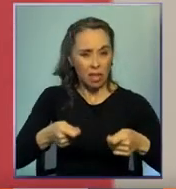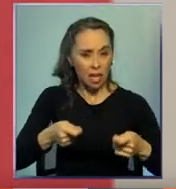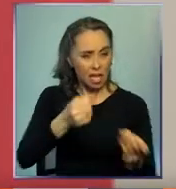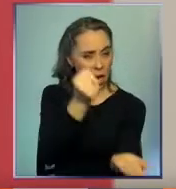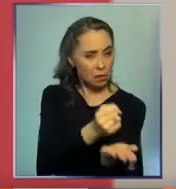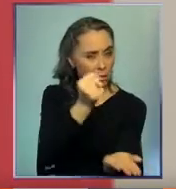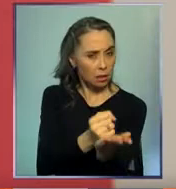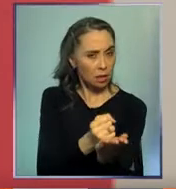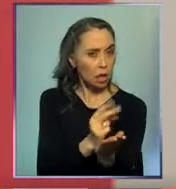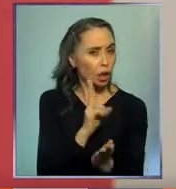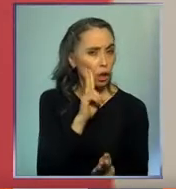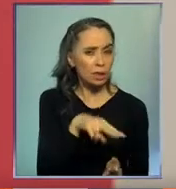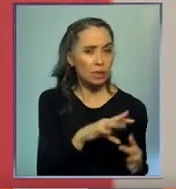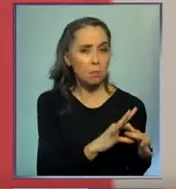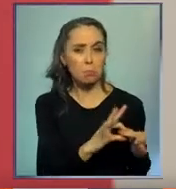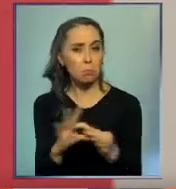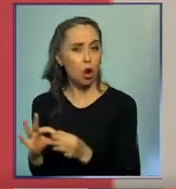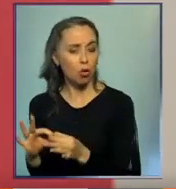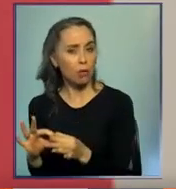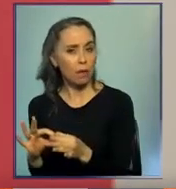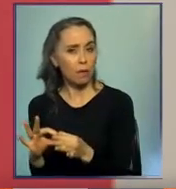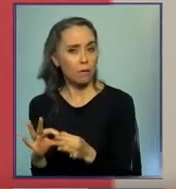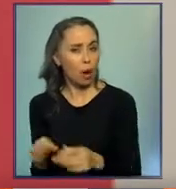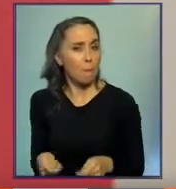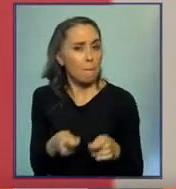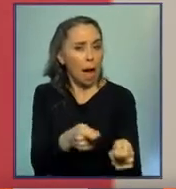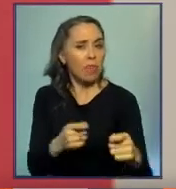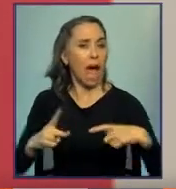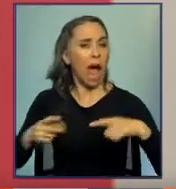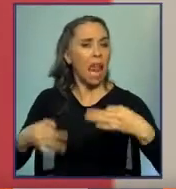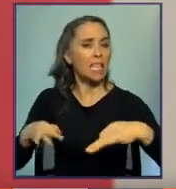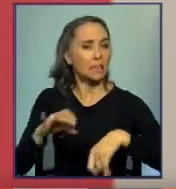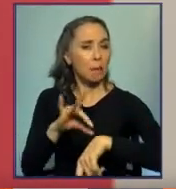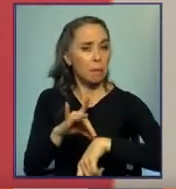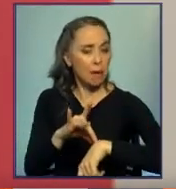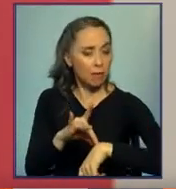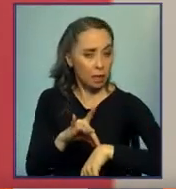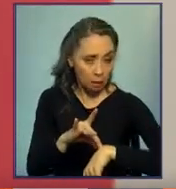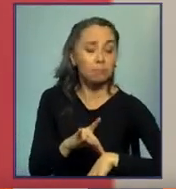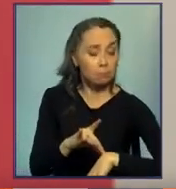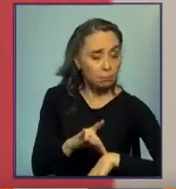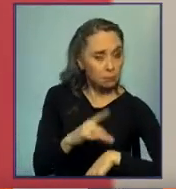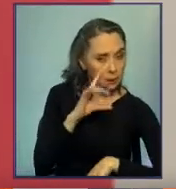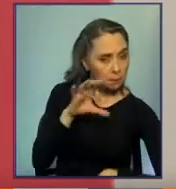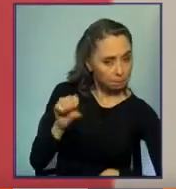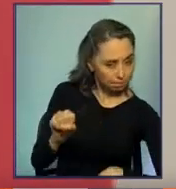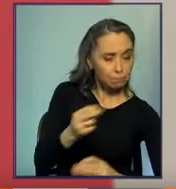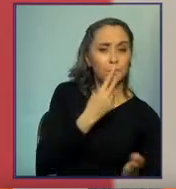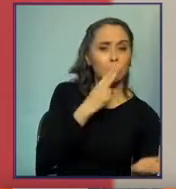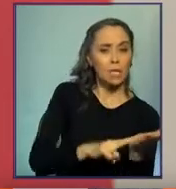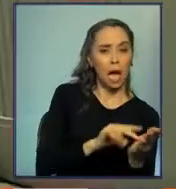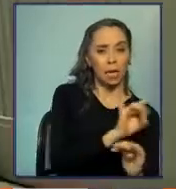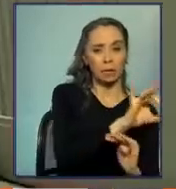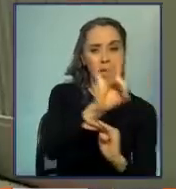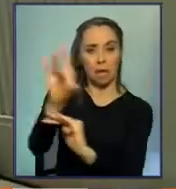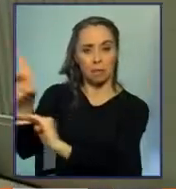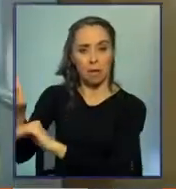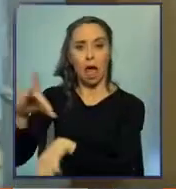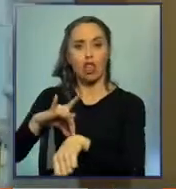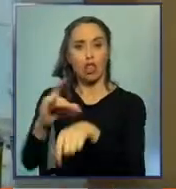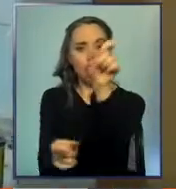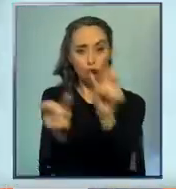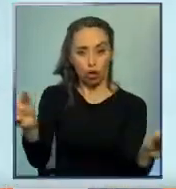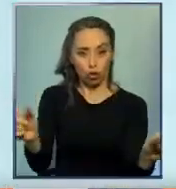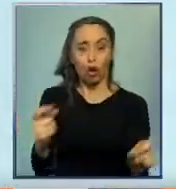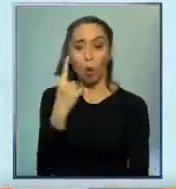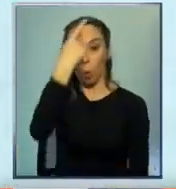la justificación lógica de licencia médica. Y es por eso que le hemos enviado esta carta a estos doctores. Si el promedio